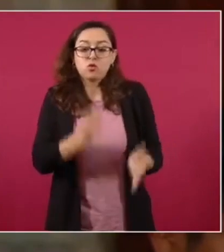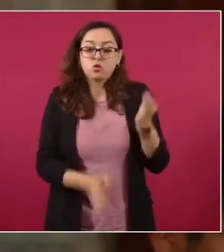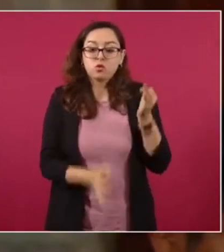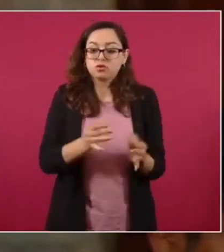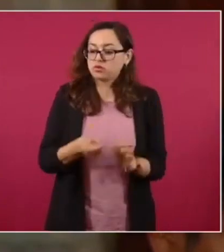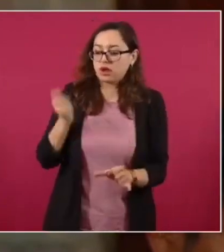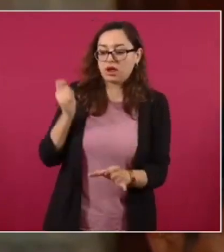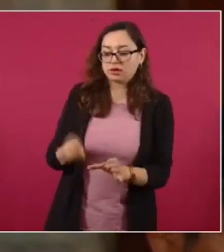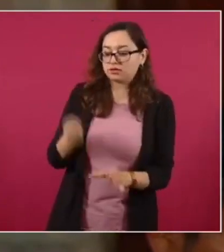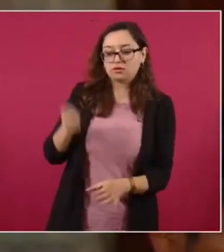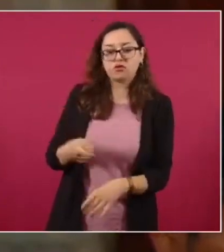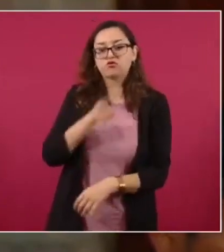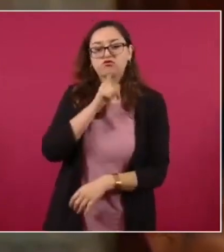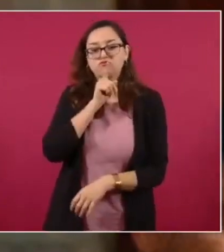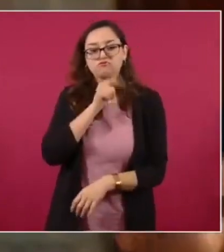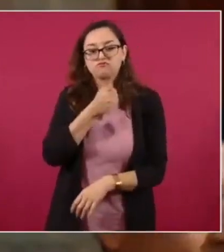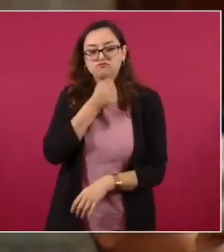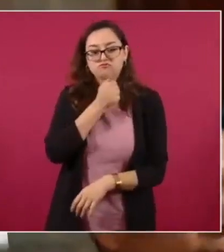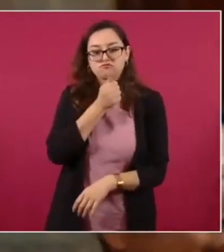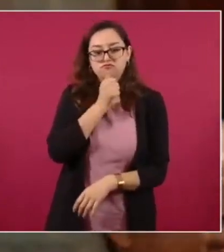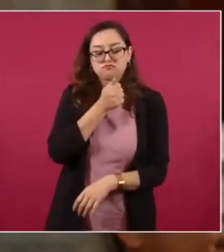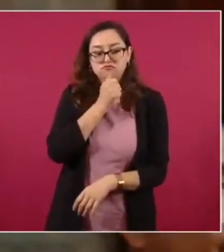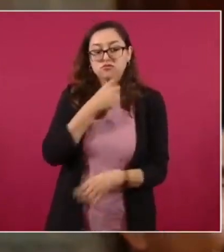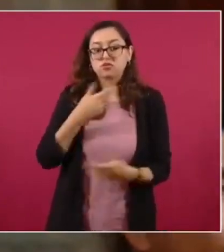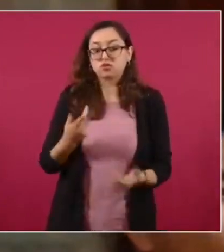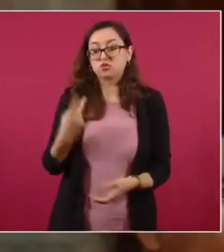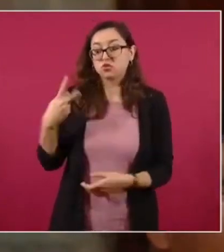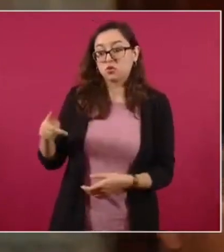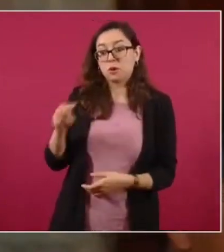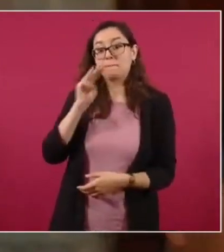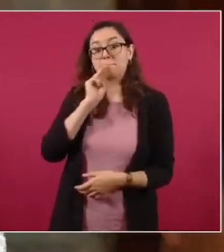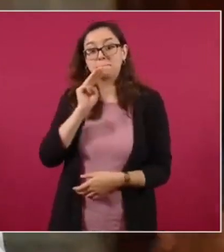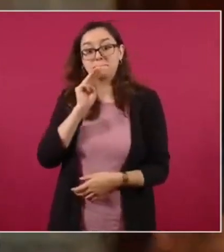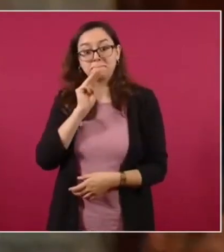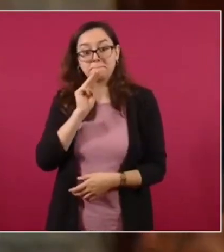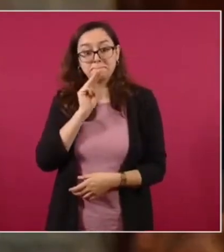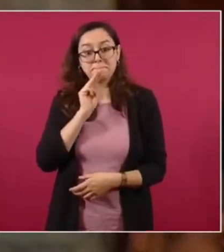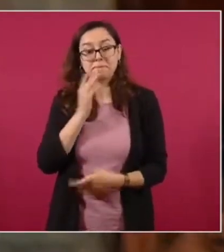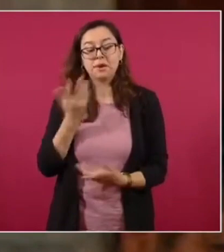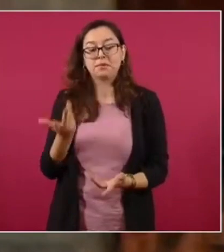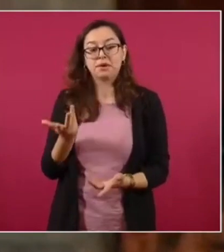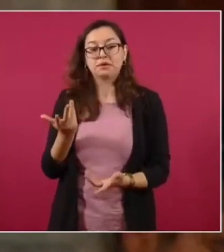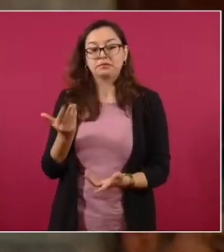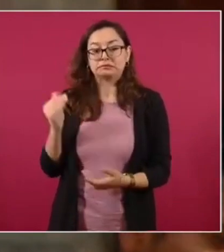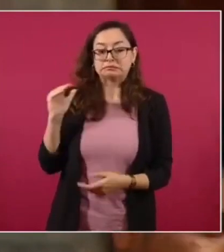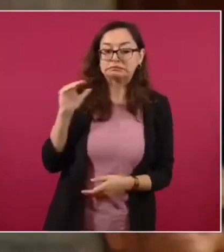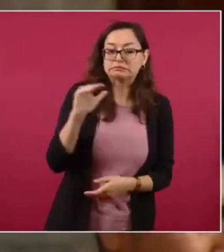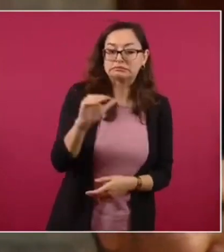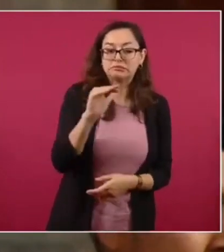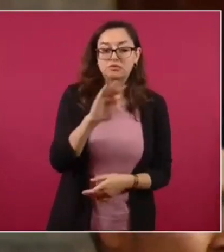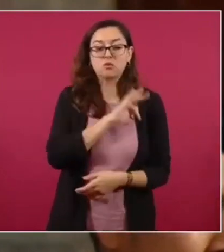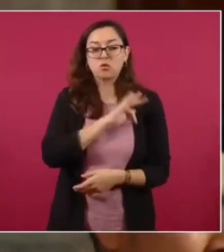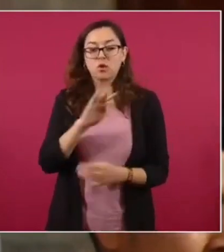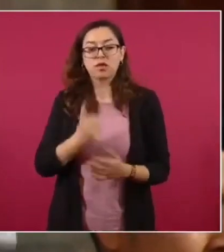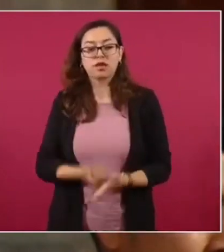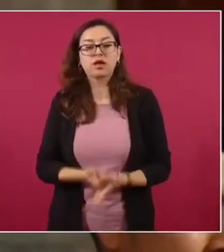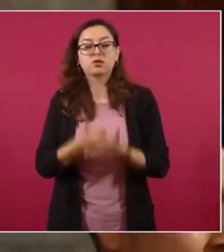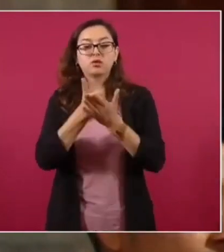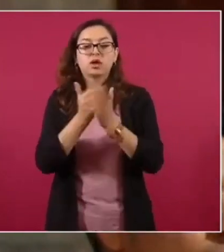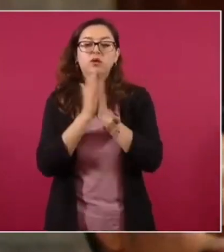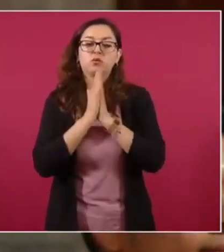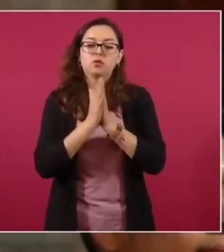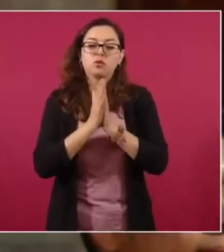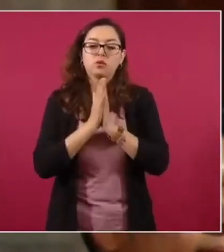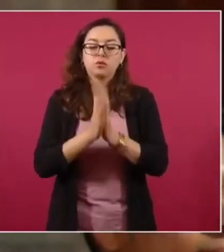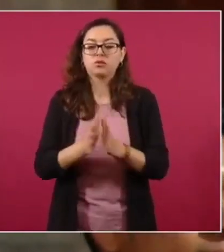bueno, la mamá de este preso le había pedido en alguna ocasión intervenir para el caso de su hijo. Estos